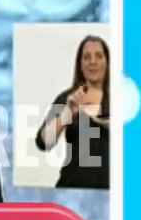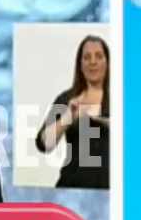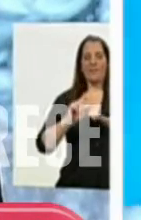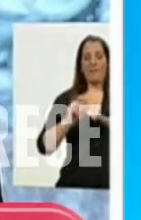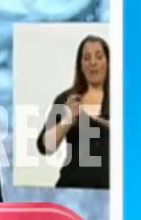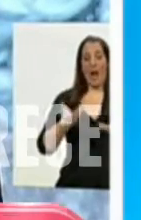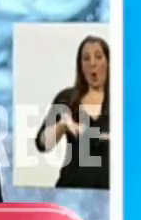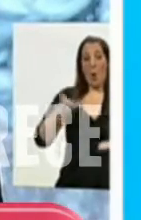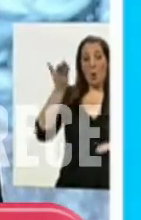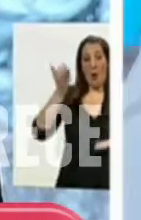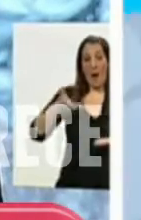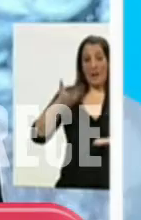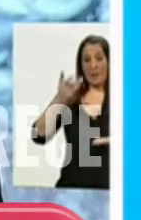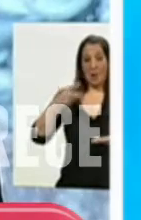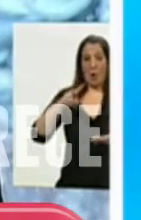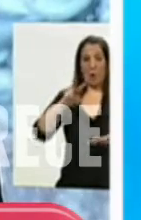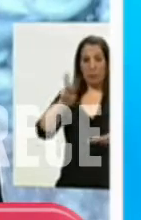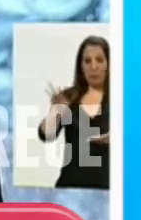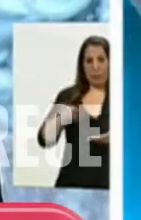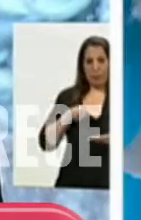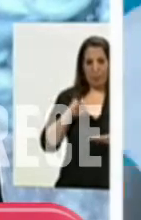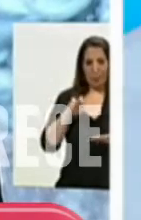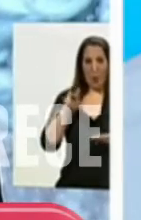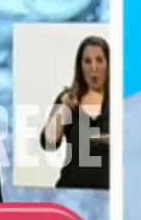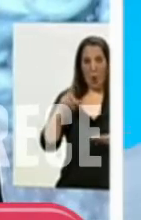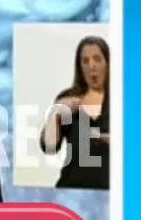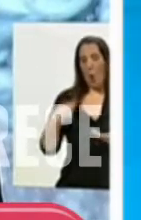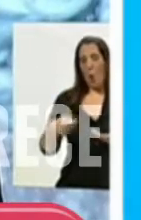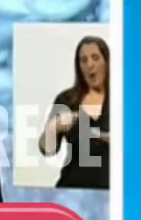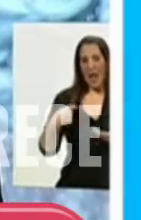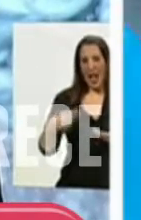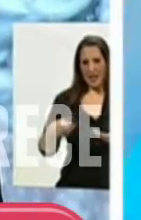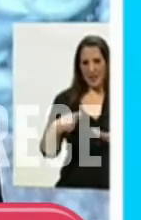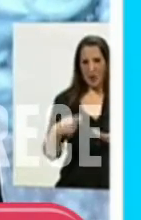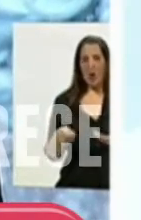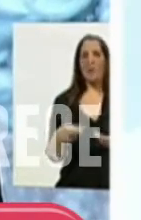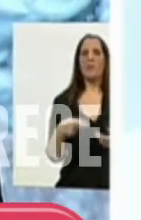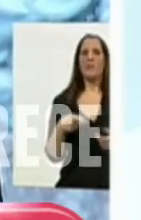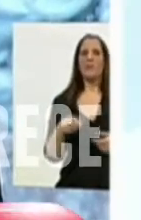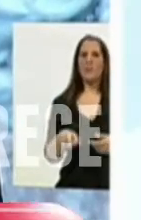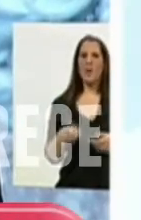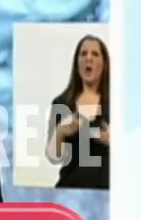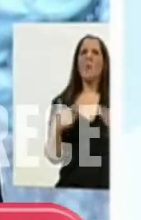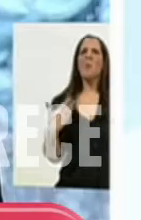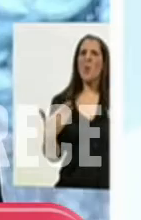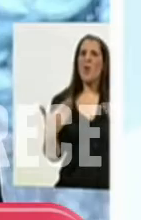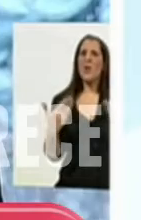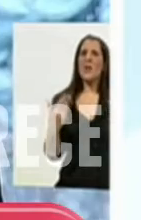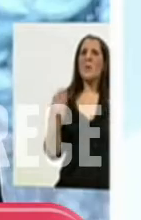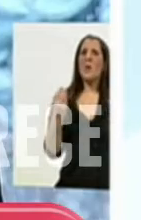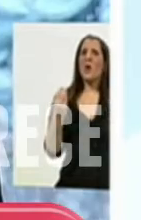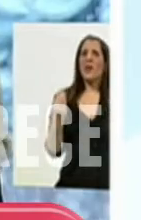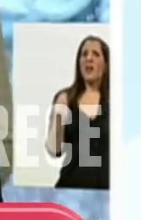delito precedente que generó ese dinero negro. O sea, por eso es que Margarita lo está reclamando y porque además es un viejo truco de los tribunales. Separar